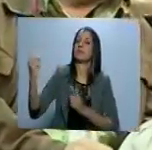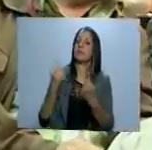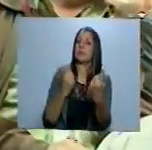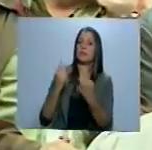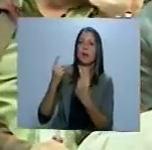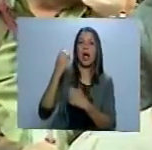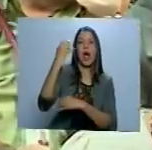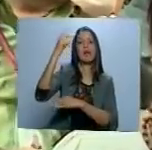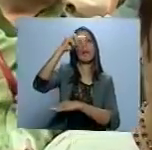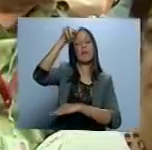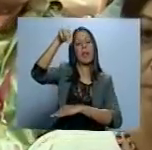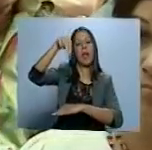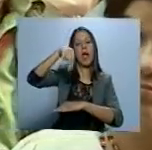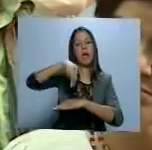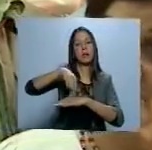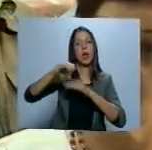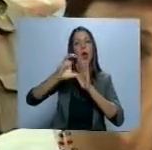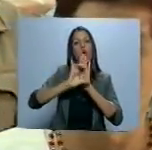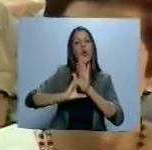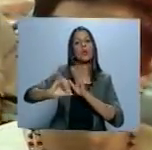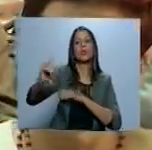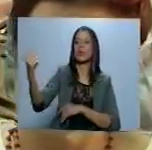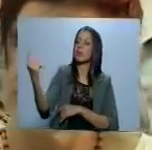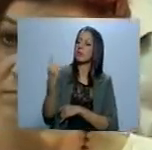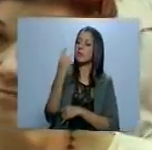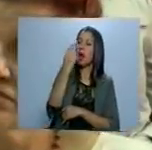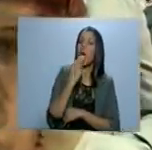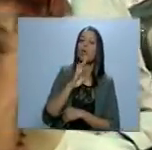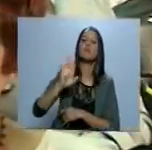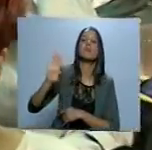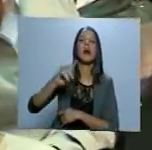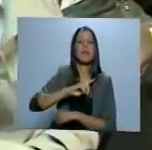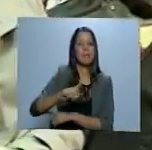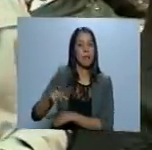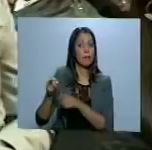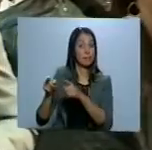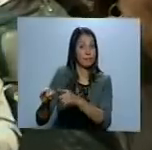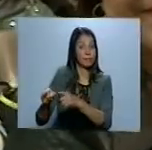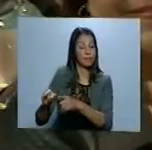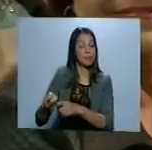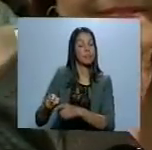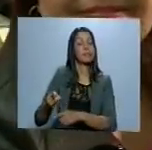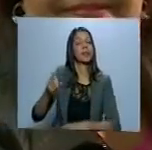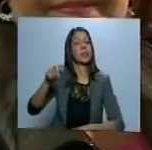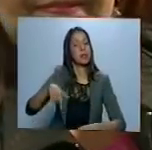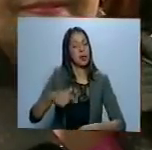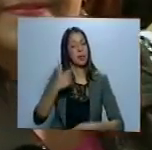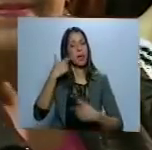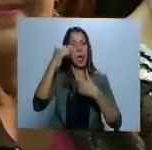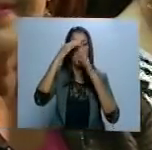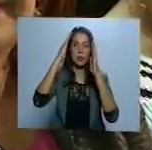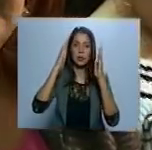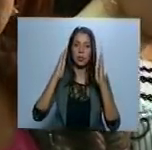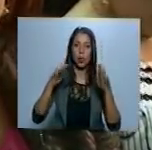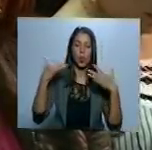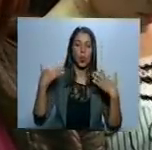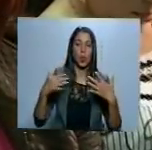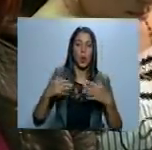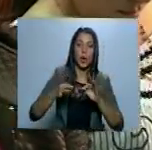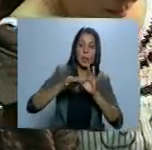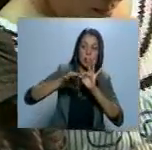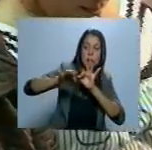representado en la soberana Asamblea Nacional Constituyente. Considerando que, atendiendo la amplitud del